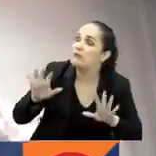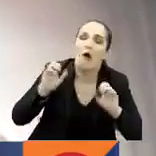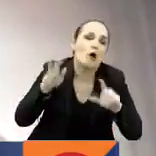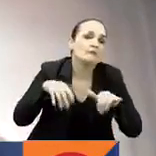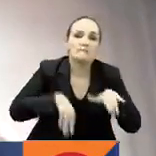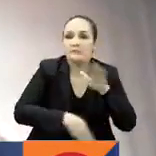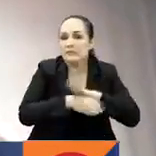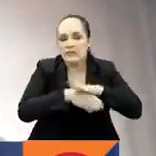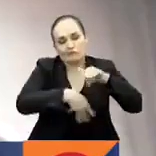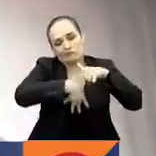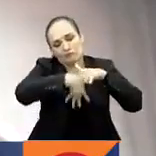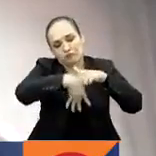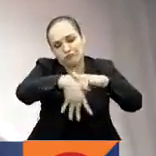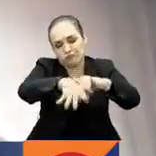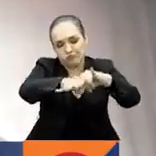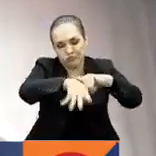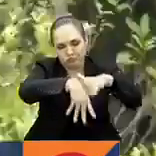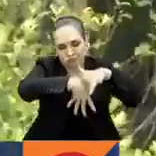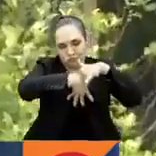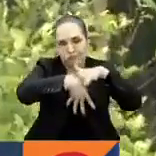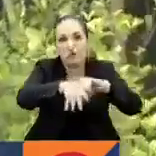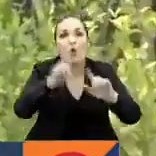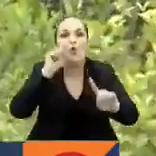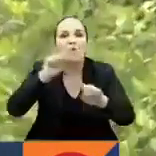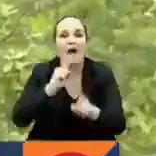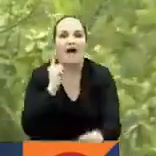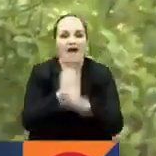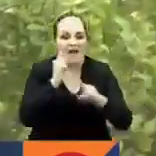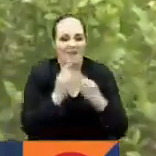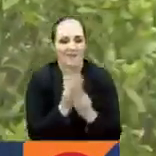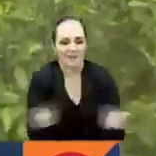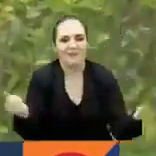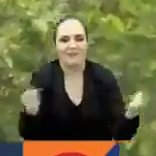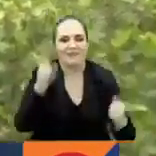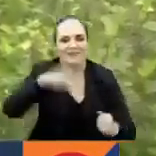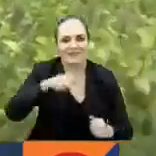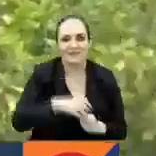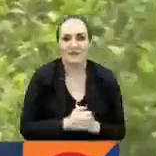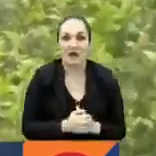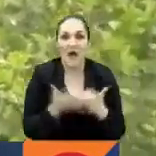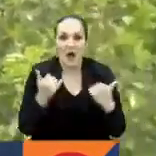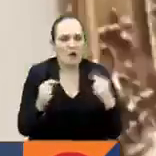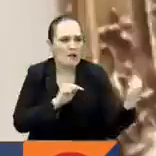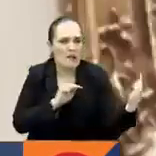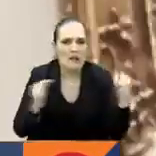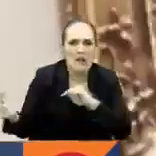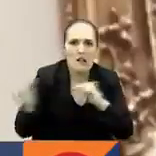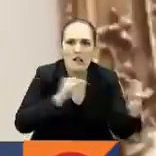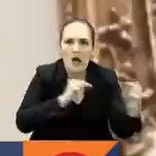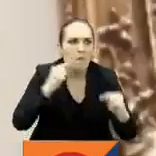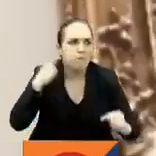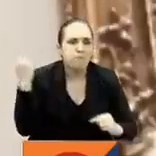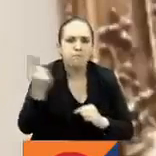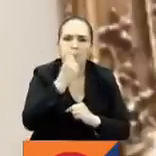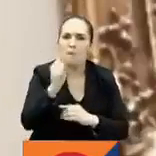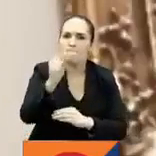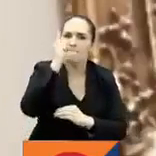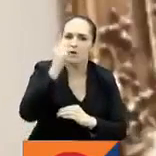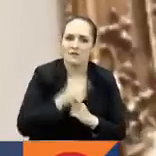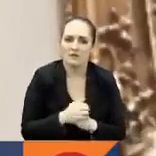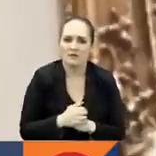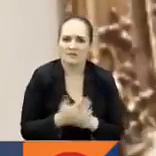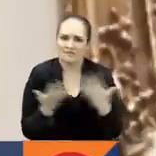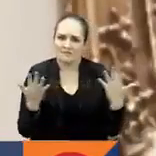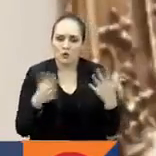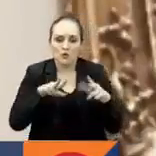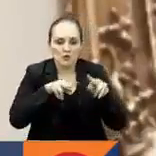final los gobiernos deciden mejorar la efectividad este paso del gobierno nacional generó un amplio debate político la erradicación de los cultivos ilícitos